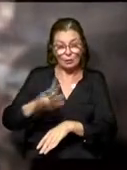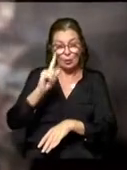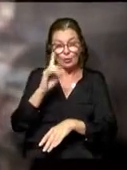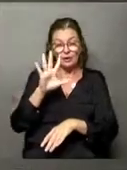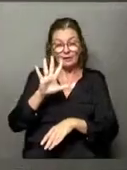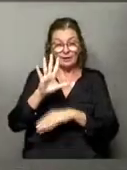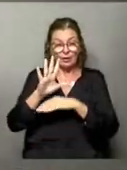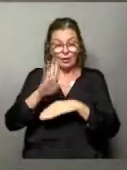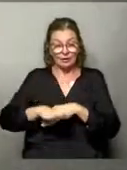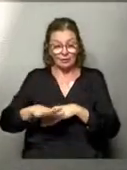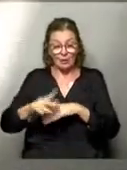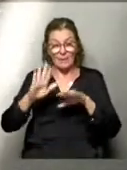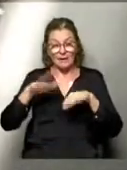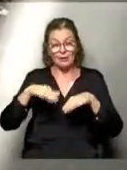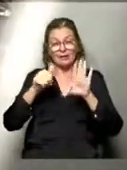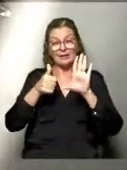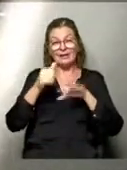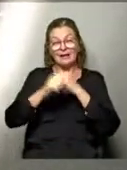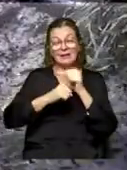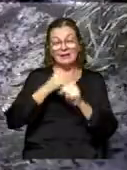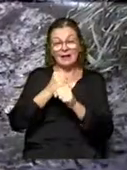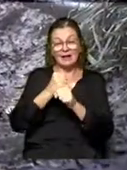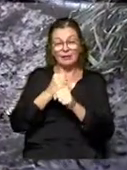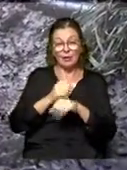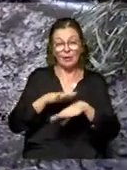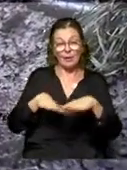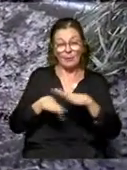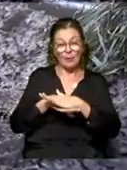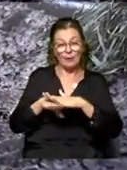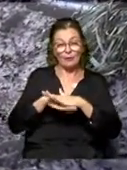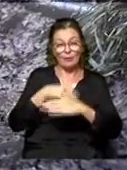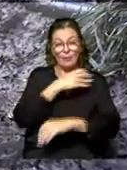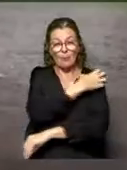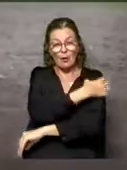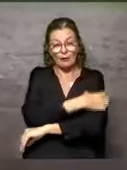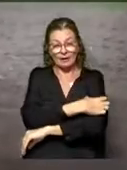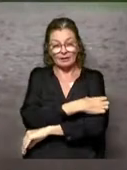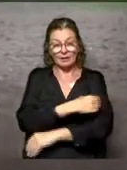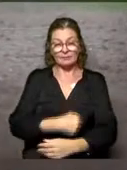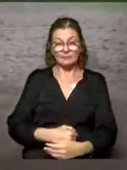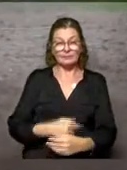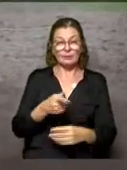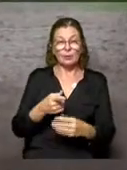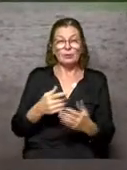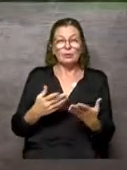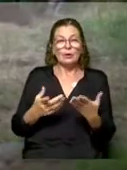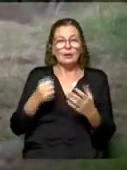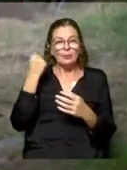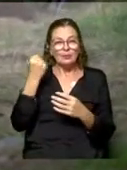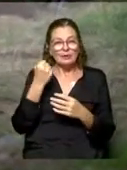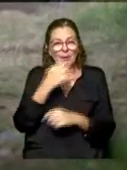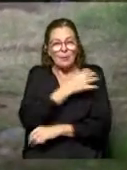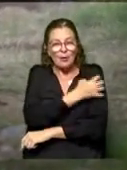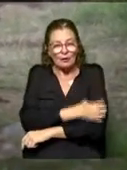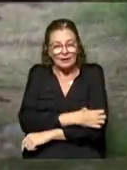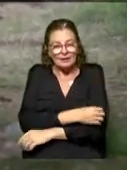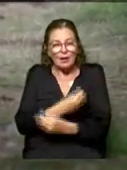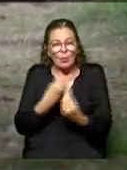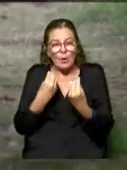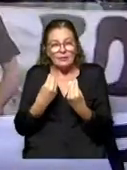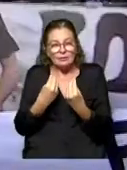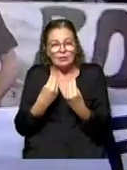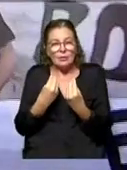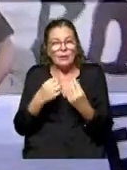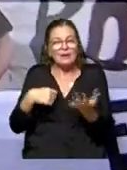y niñas menores de 6 años viven por debajo de la línea de la pobreza. ¿Cuánto pesa la enorme pobreza en la infancia? ¿Cuál